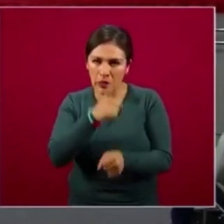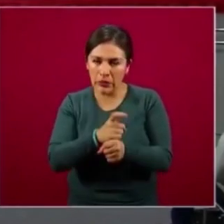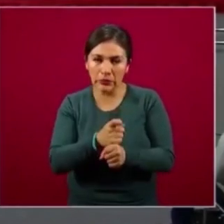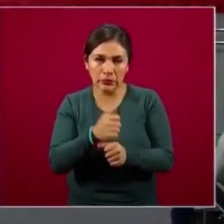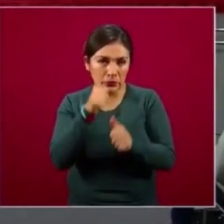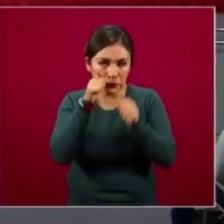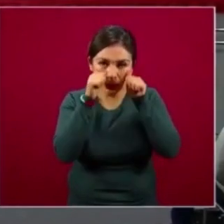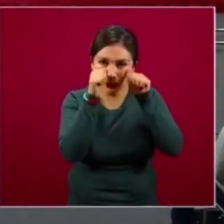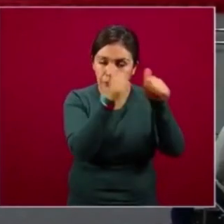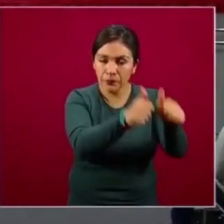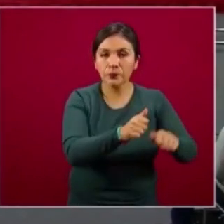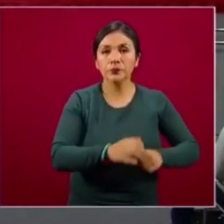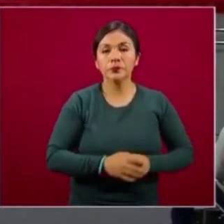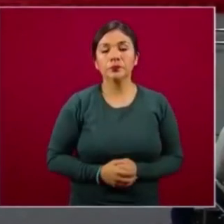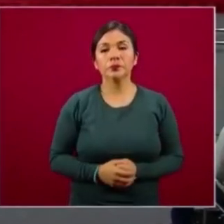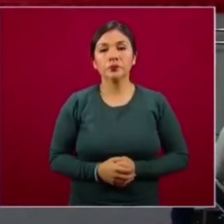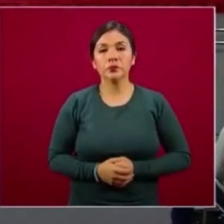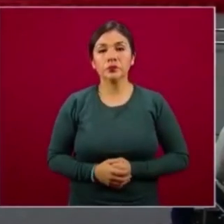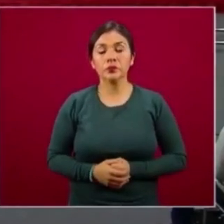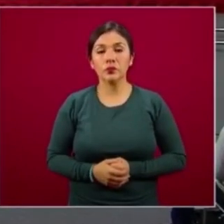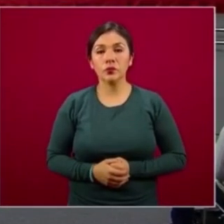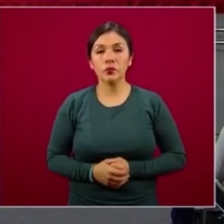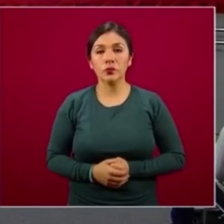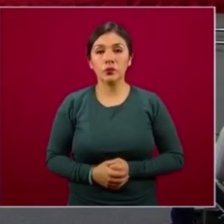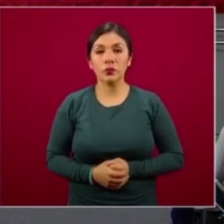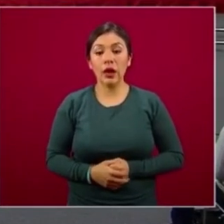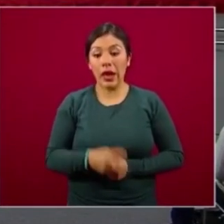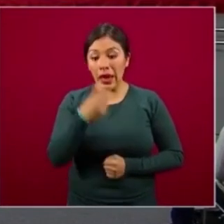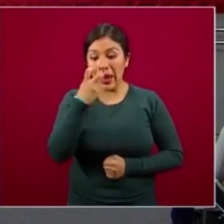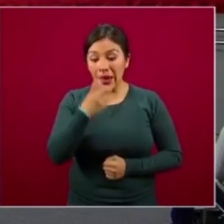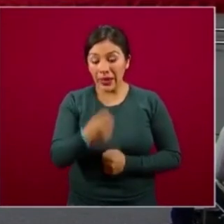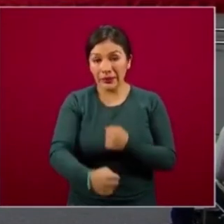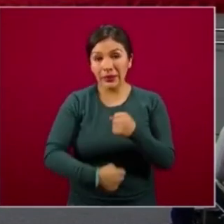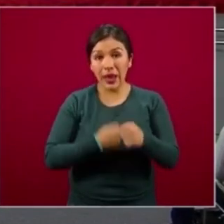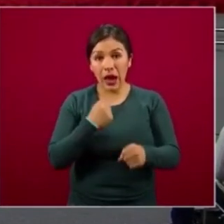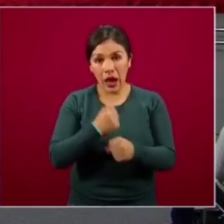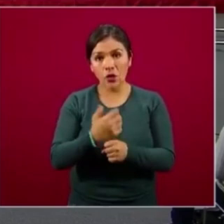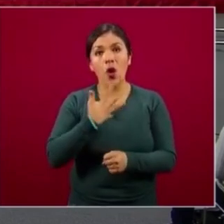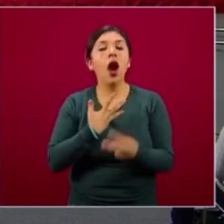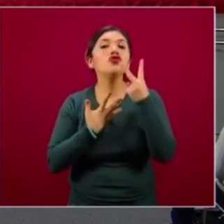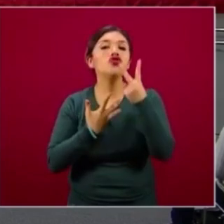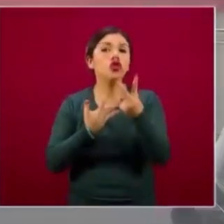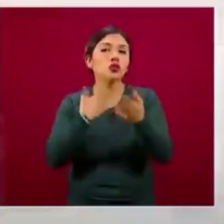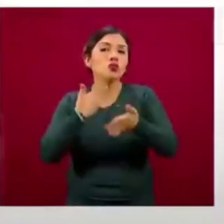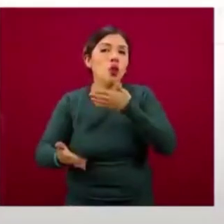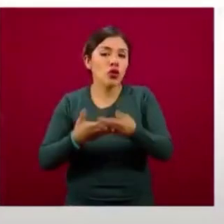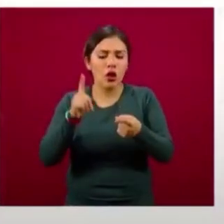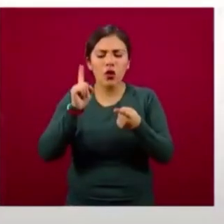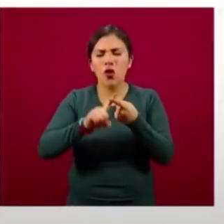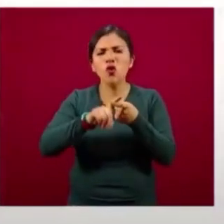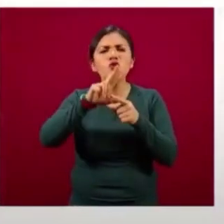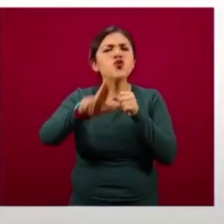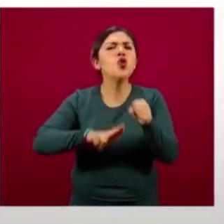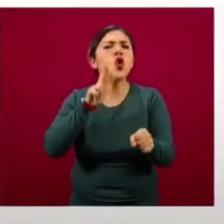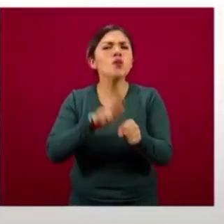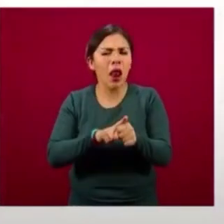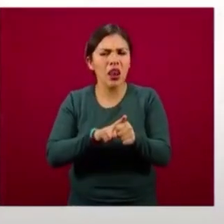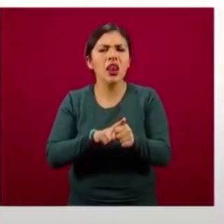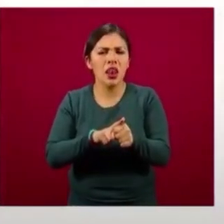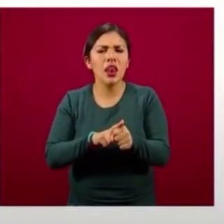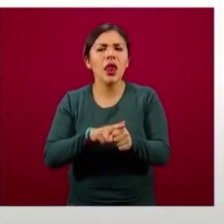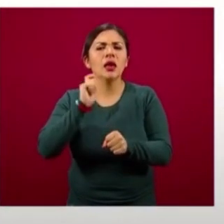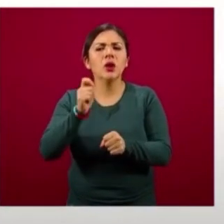tenemos dos modalidades del programa de tandas el normal que le llamábamos modelo consolidación